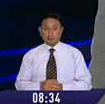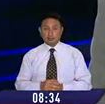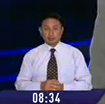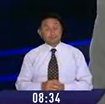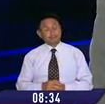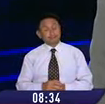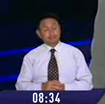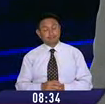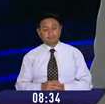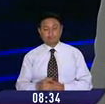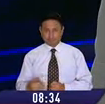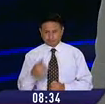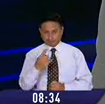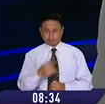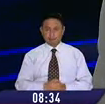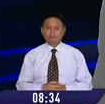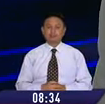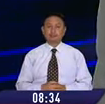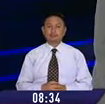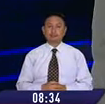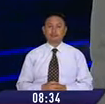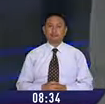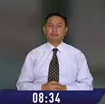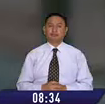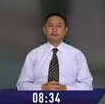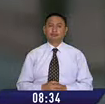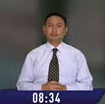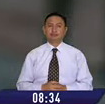Así nomás con estos sinvergüenzas. Veamos.